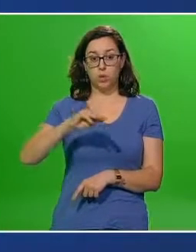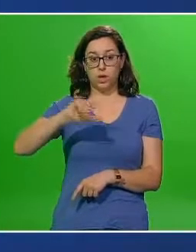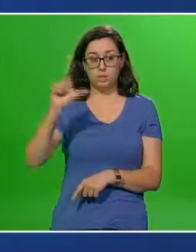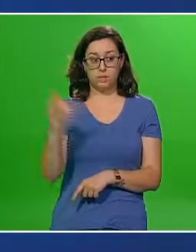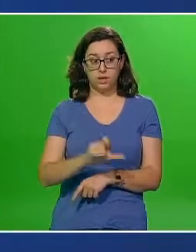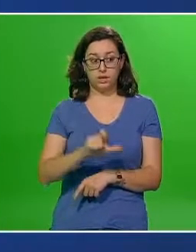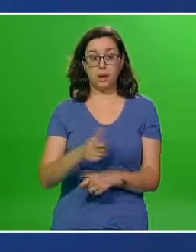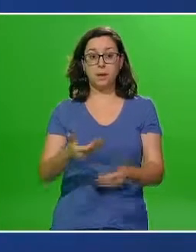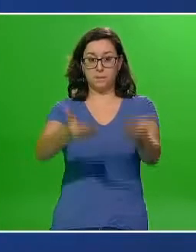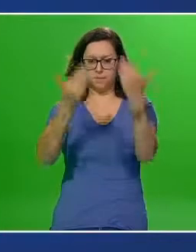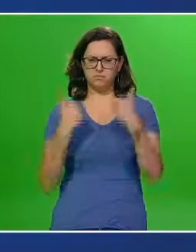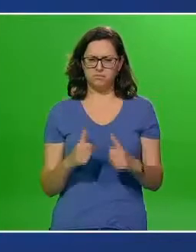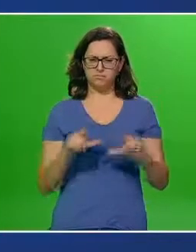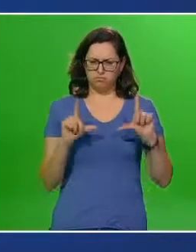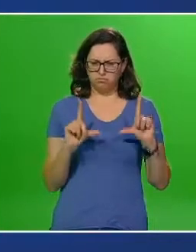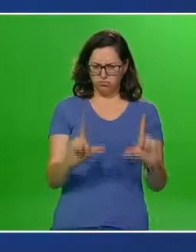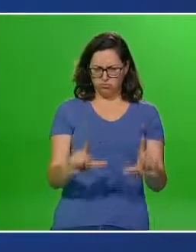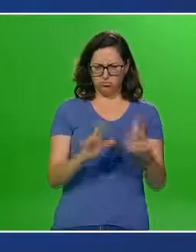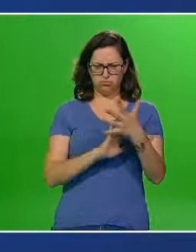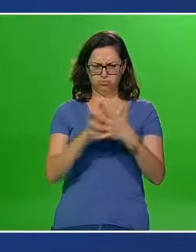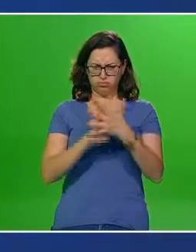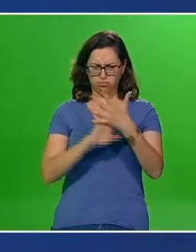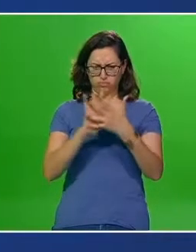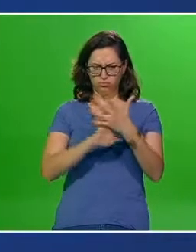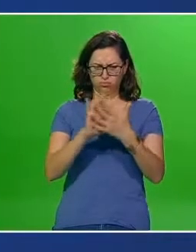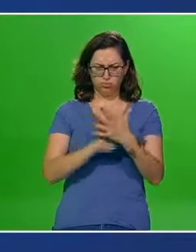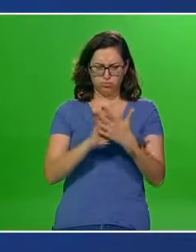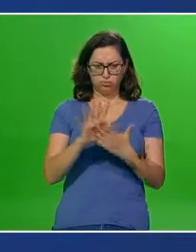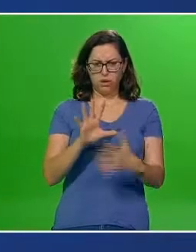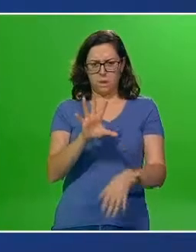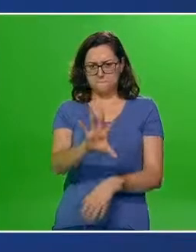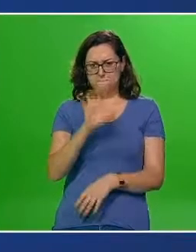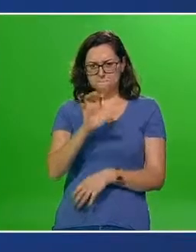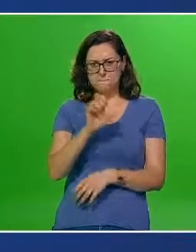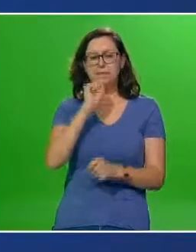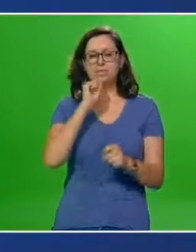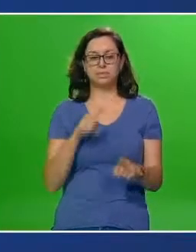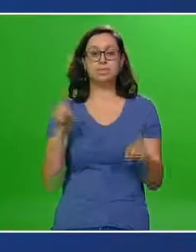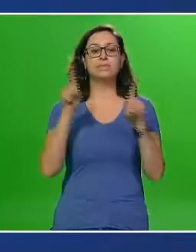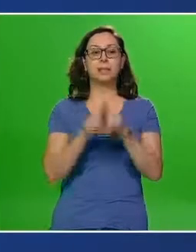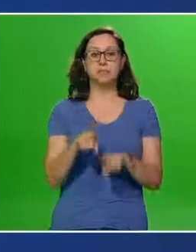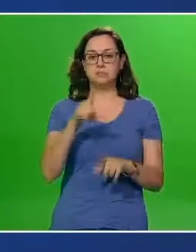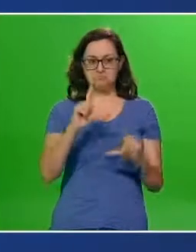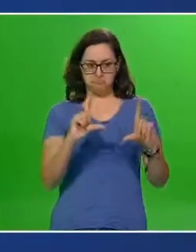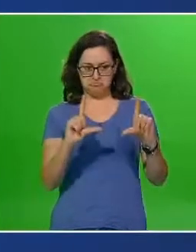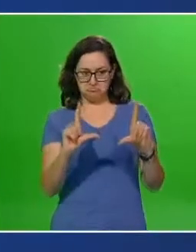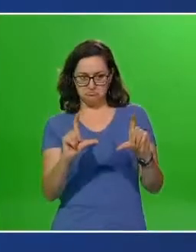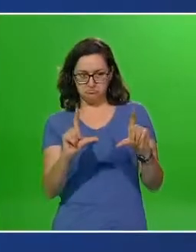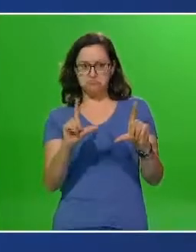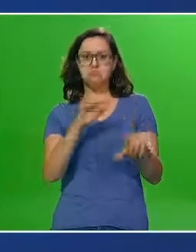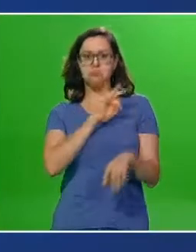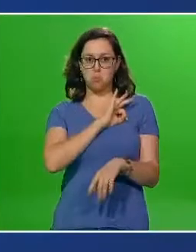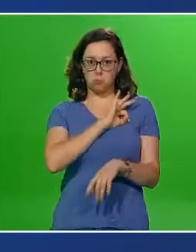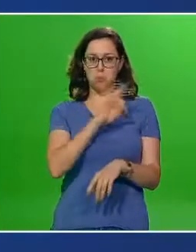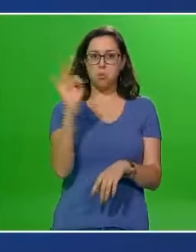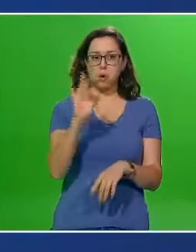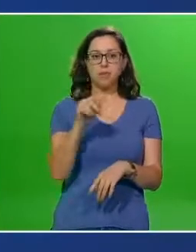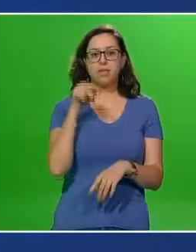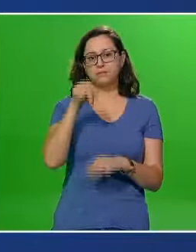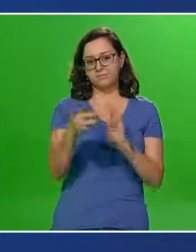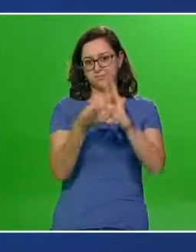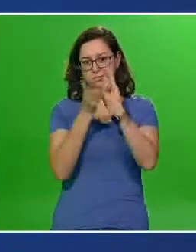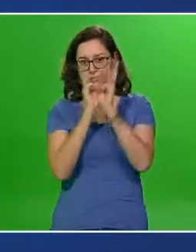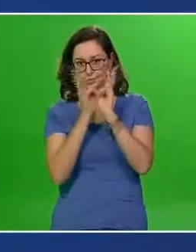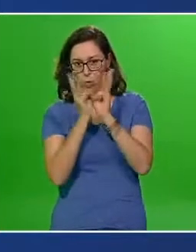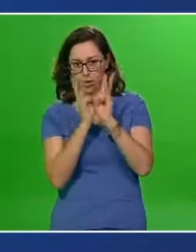vacunacovid.gov.mx, y este código QR que también desde ahora en televisión pueden también registrarlo. Esto es un chatbot, que